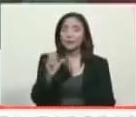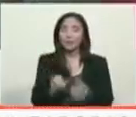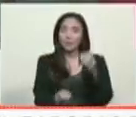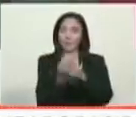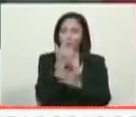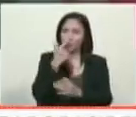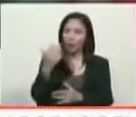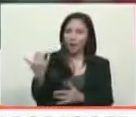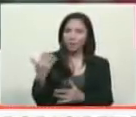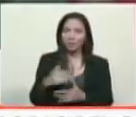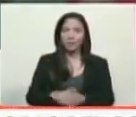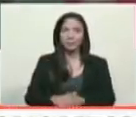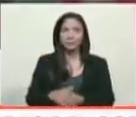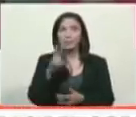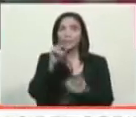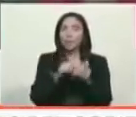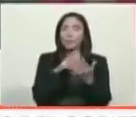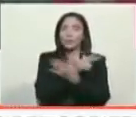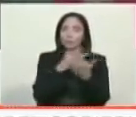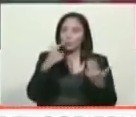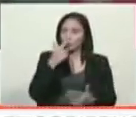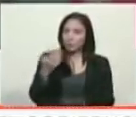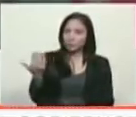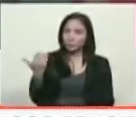el 20 de mayo, del 2018,